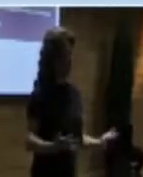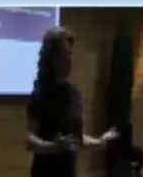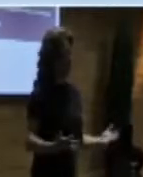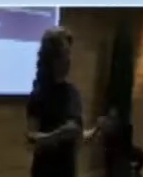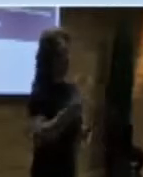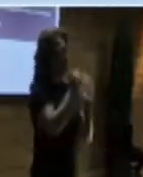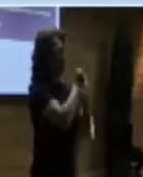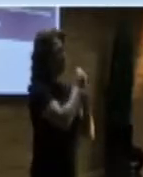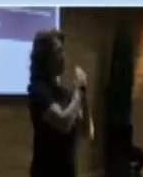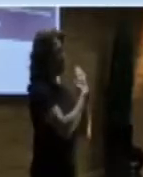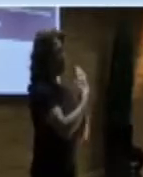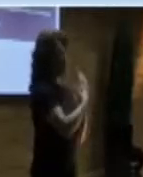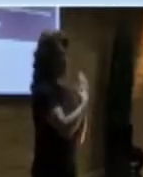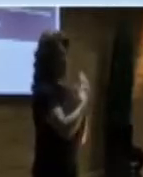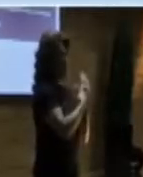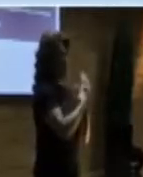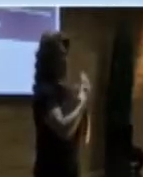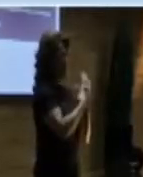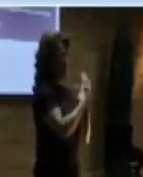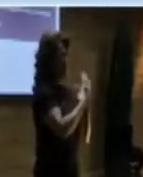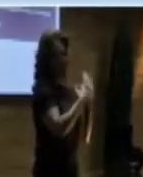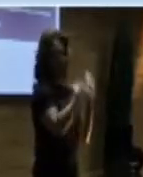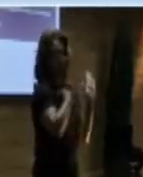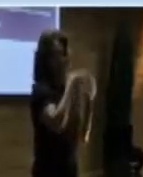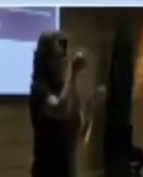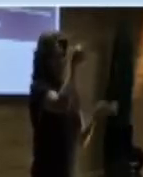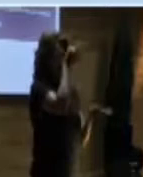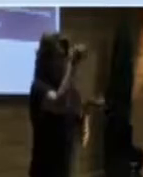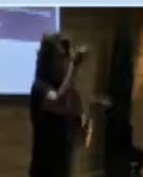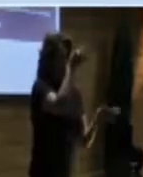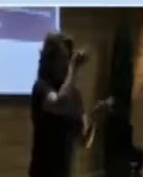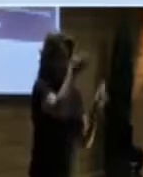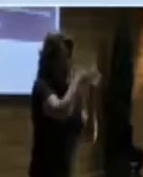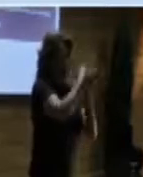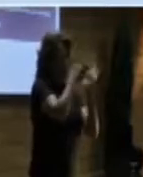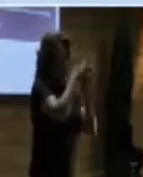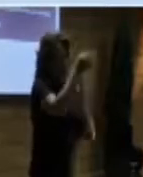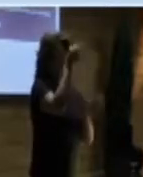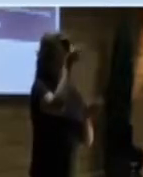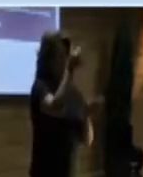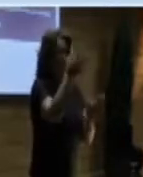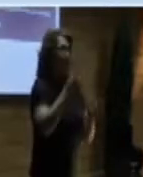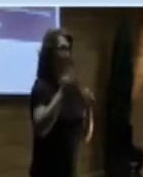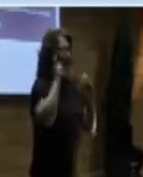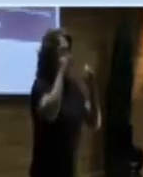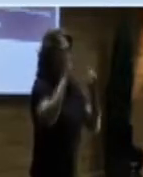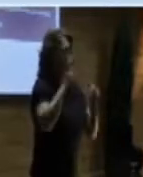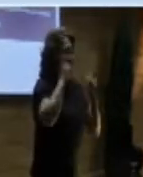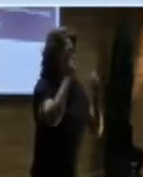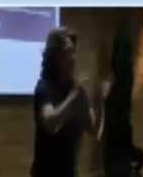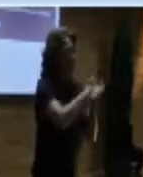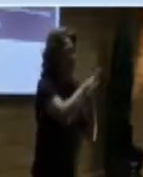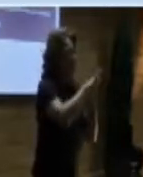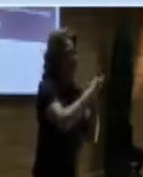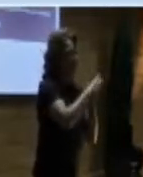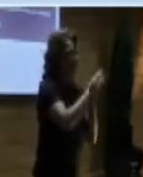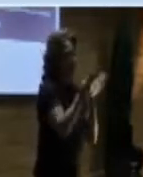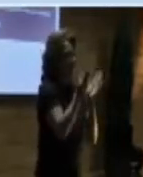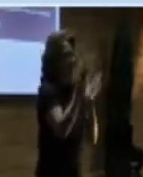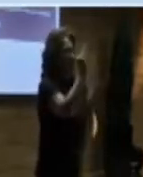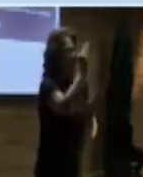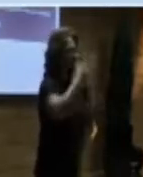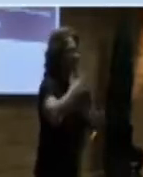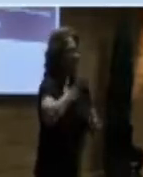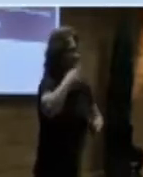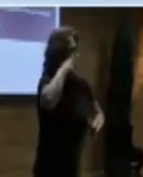puntos. Evidentemente no podemos hacer una revisión exhaustiva, pero hablaré, intentar añadir un granito de